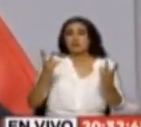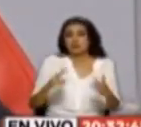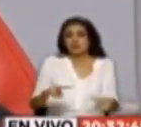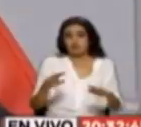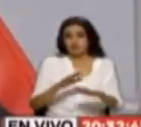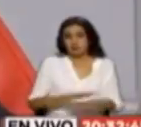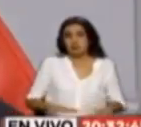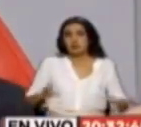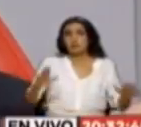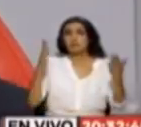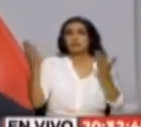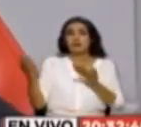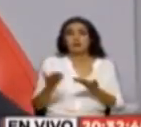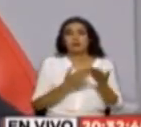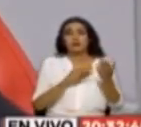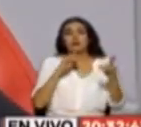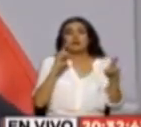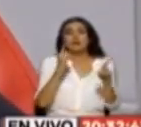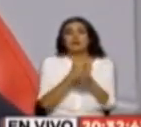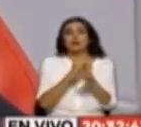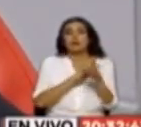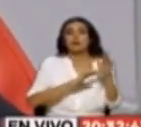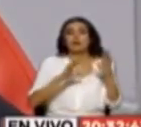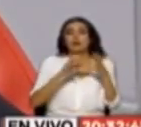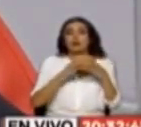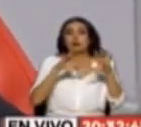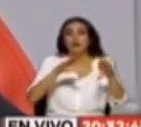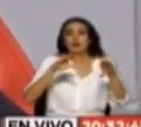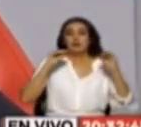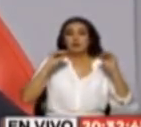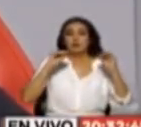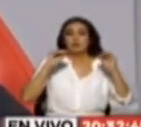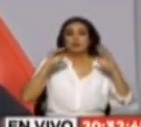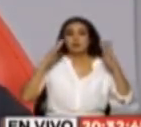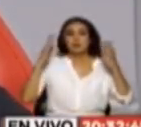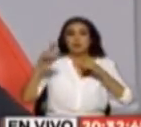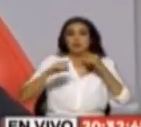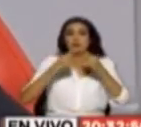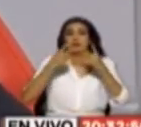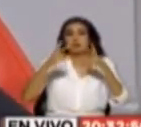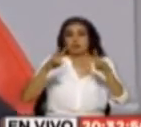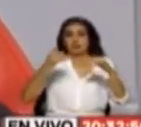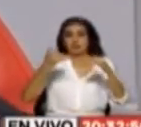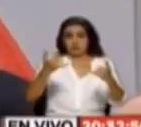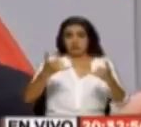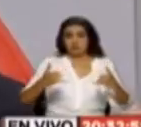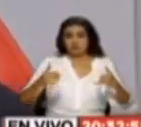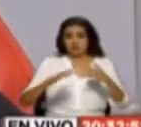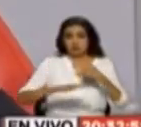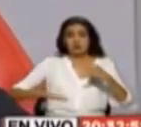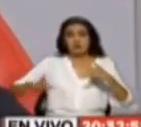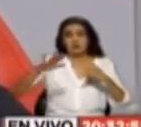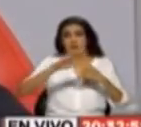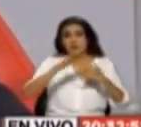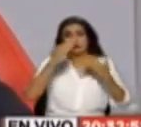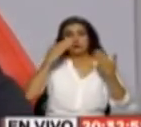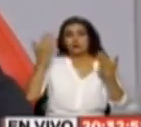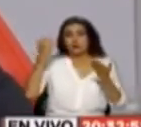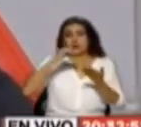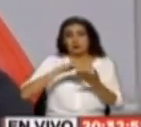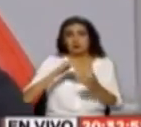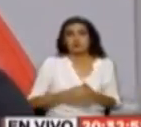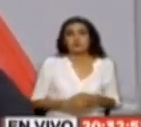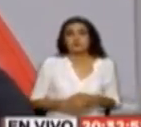supuesto una obra que ha sido considerada como prioridad dentro del Comité de Reconstrucción y que en esta nueva etapa obviamente se lo ha